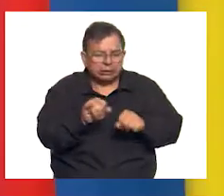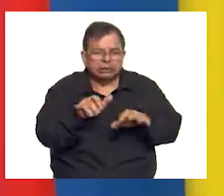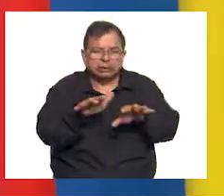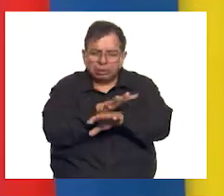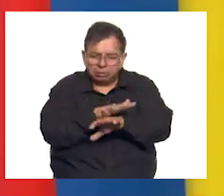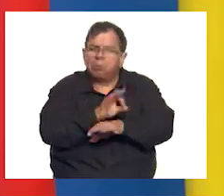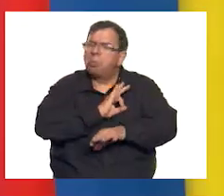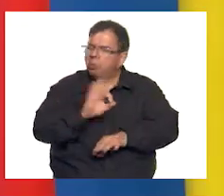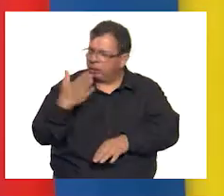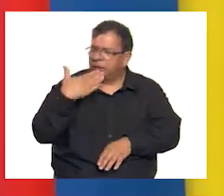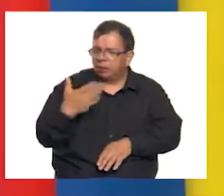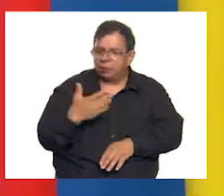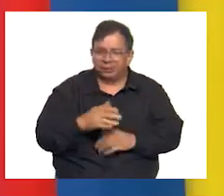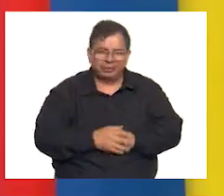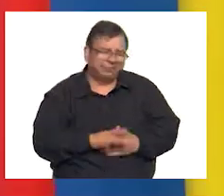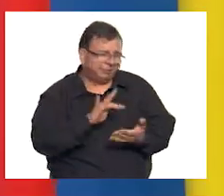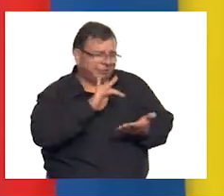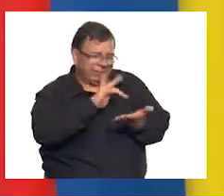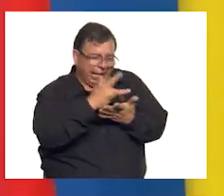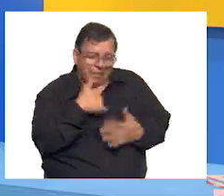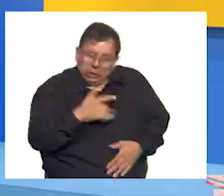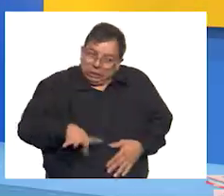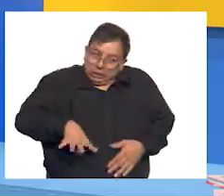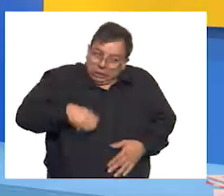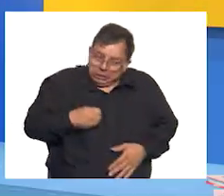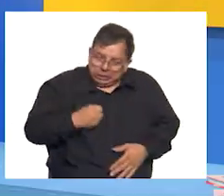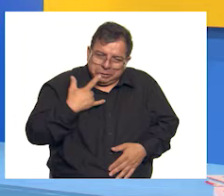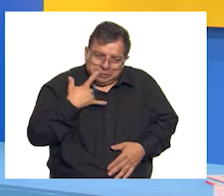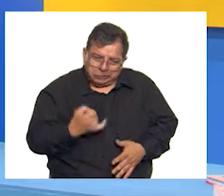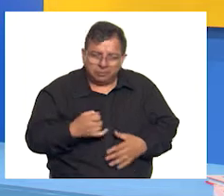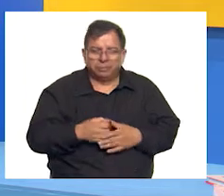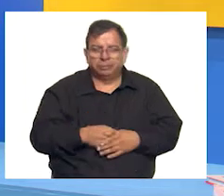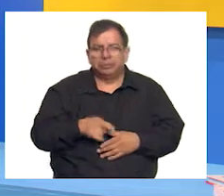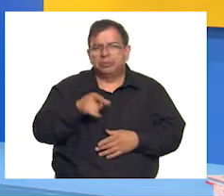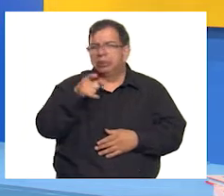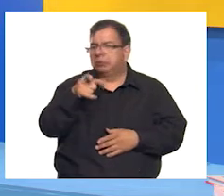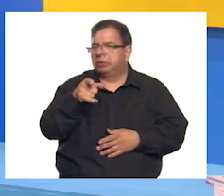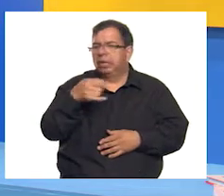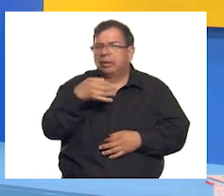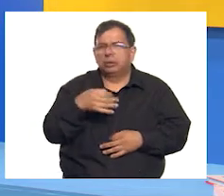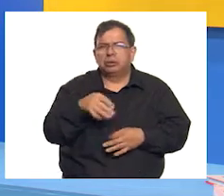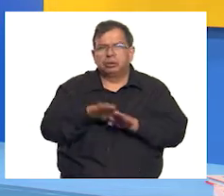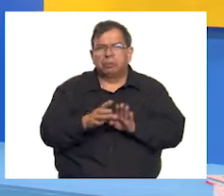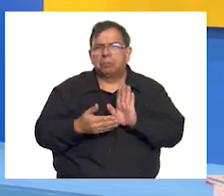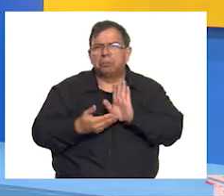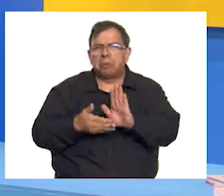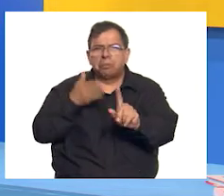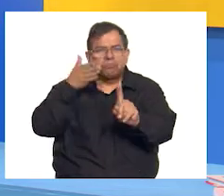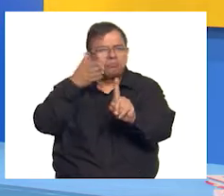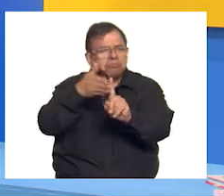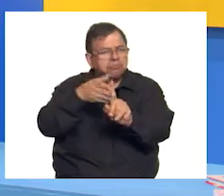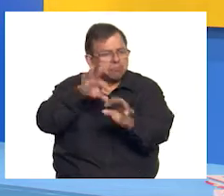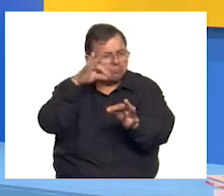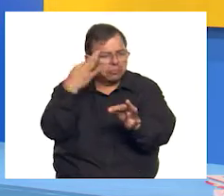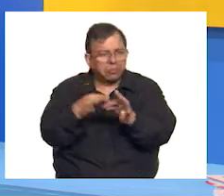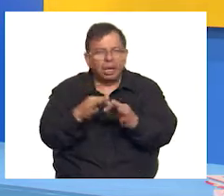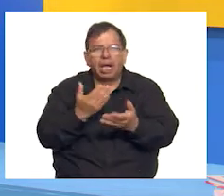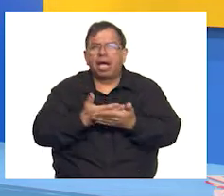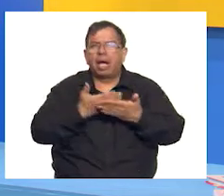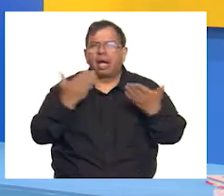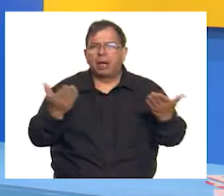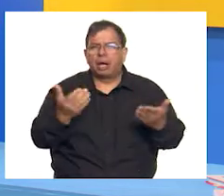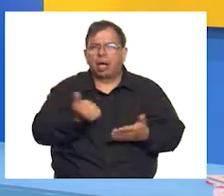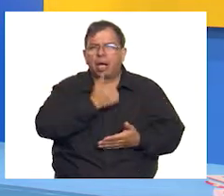Pues muchas gracias, Gaby, sí me esforcé. Me faltó decirte que cumple plenamente con su propósito. Ahora compartamos con